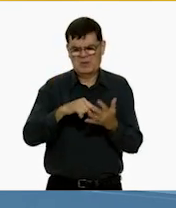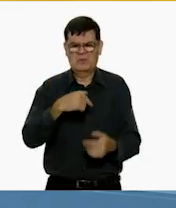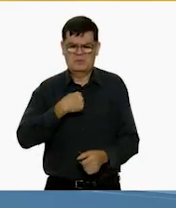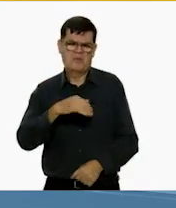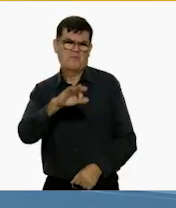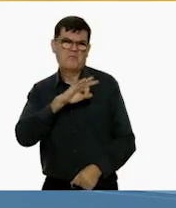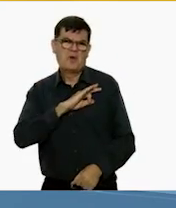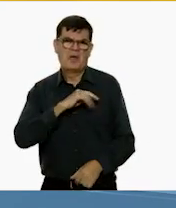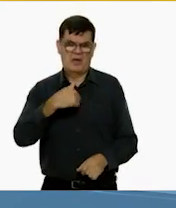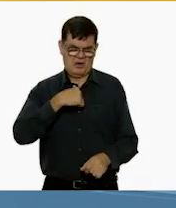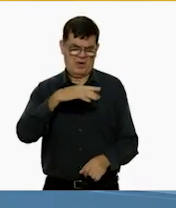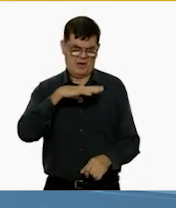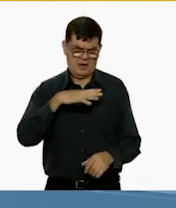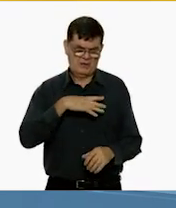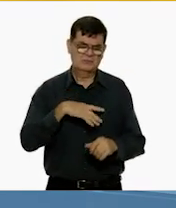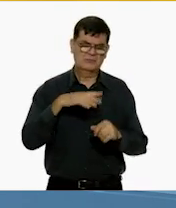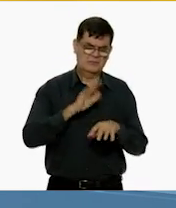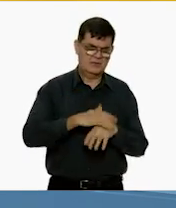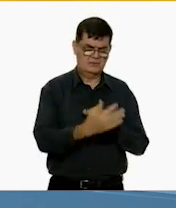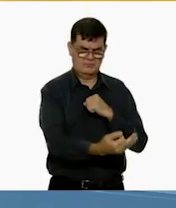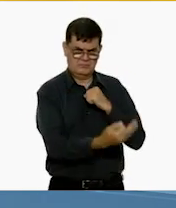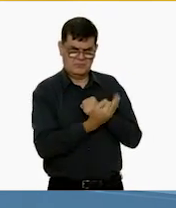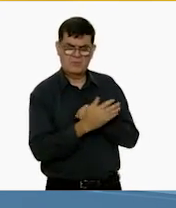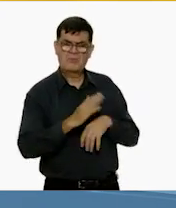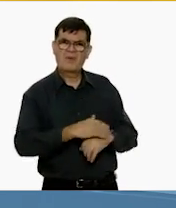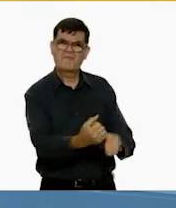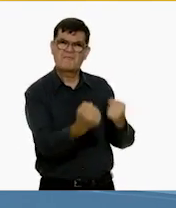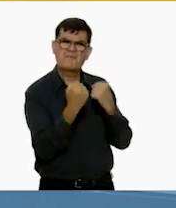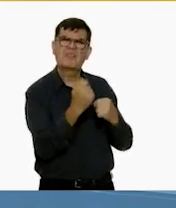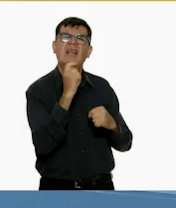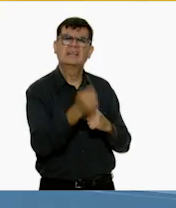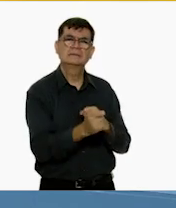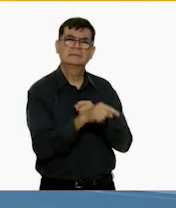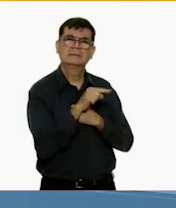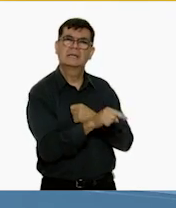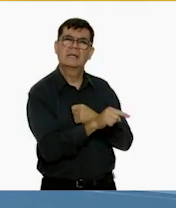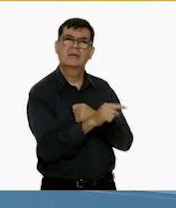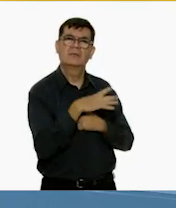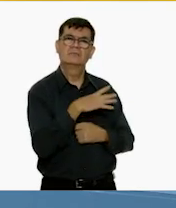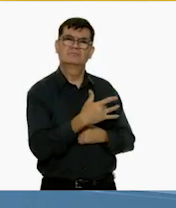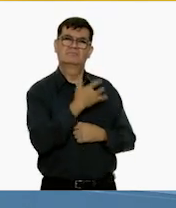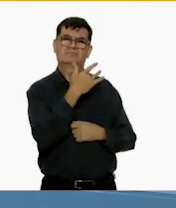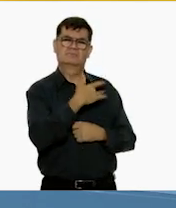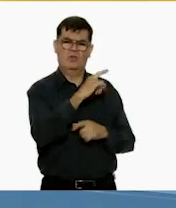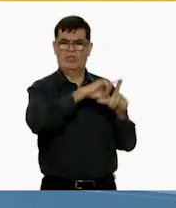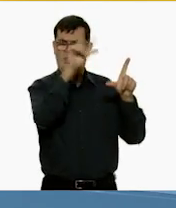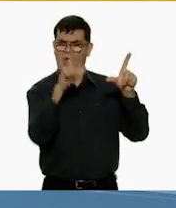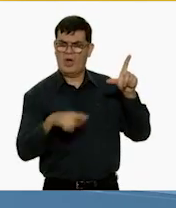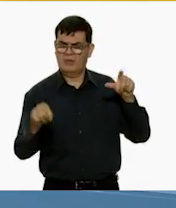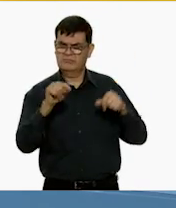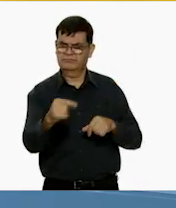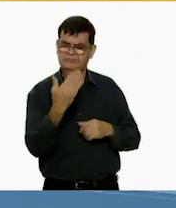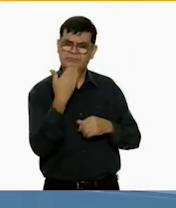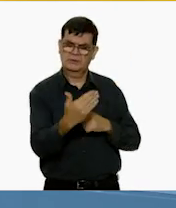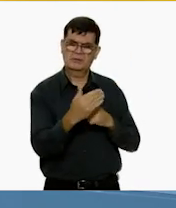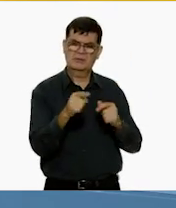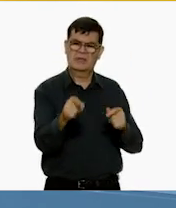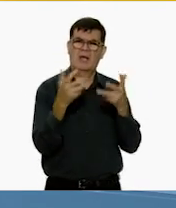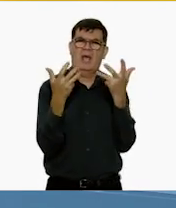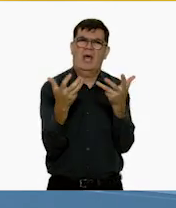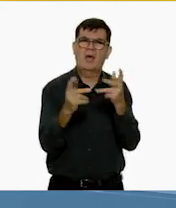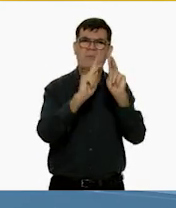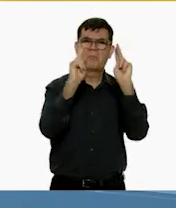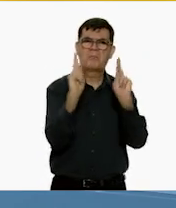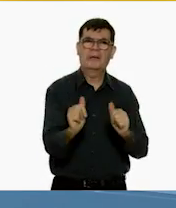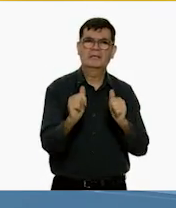firmemente, que mi auxiliar más poderoso ha de ser el buen sentido de la nación, ansiosa por la paz y